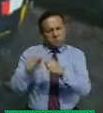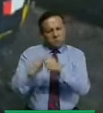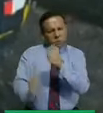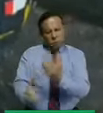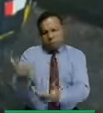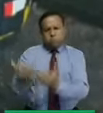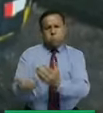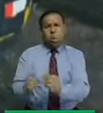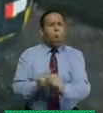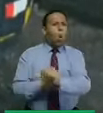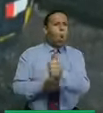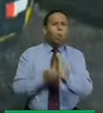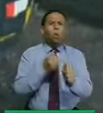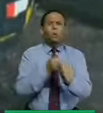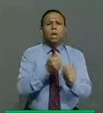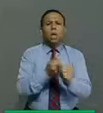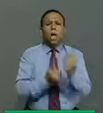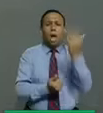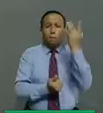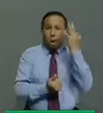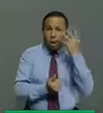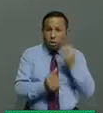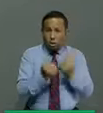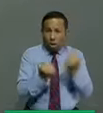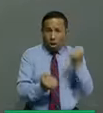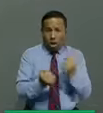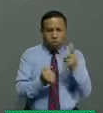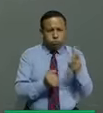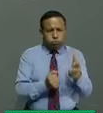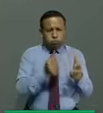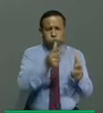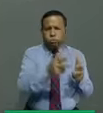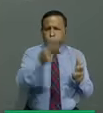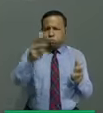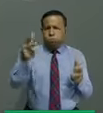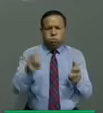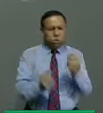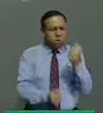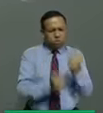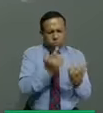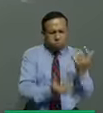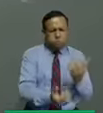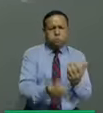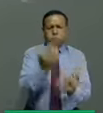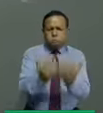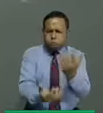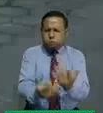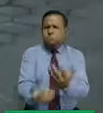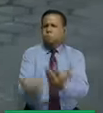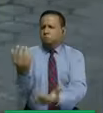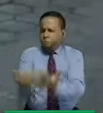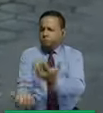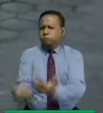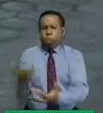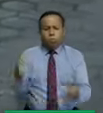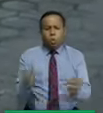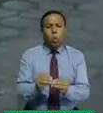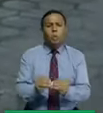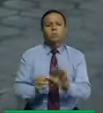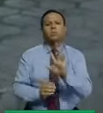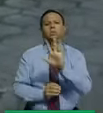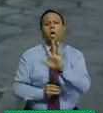otro vehículo amarillo incinerado y más carros particulares a los que también les prendieron fuego. En total 5.